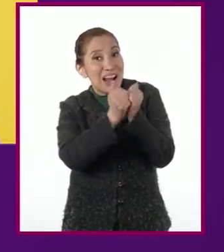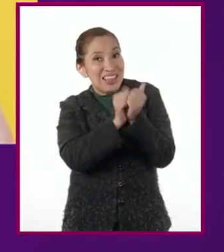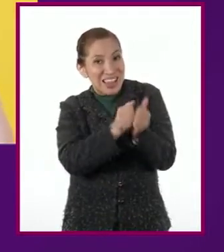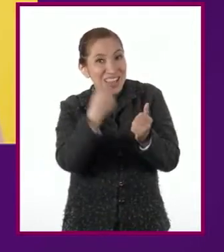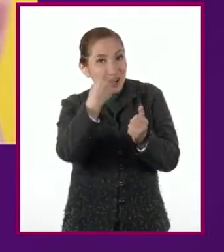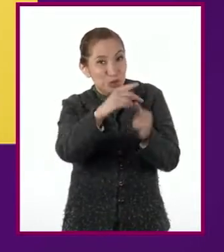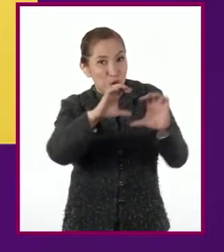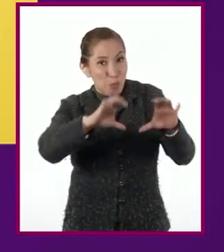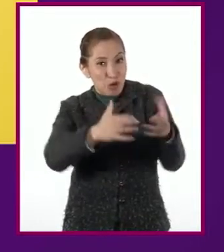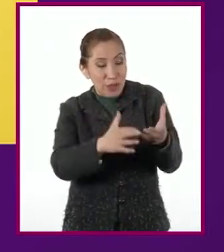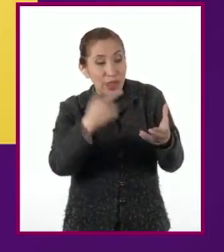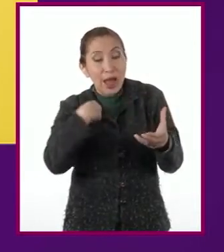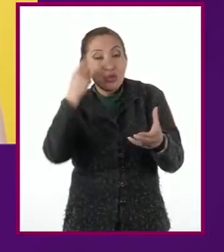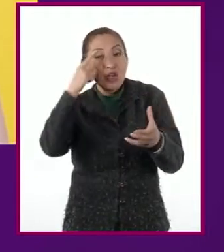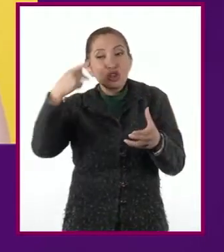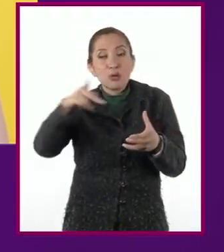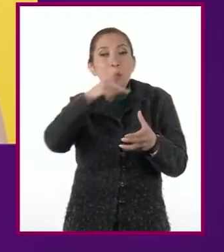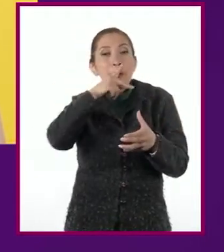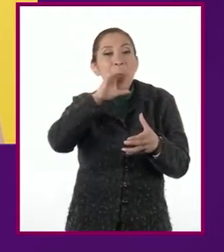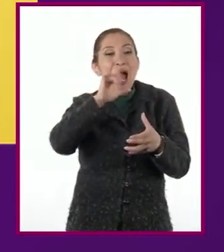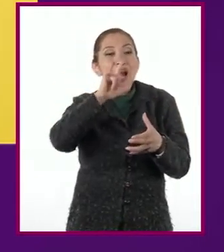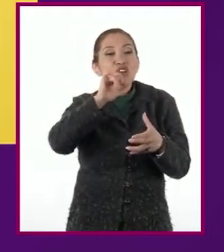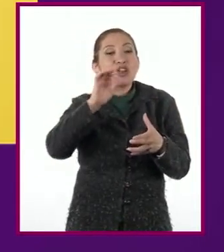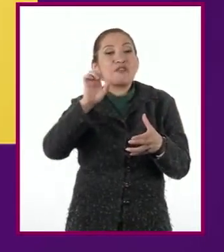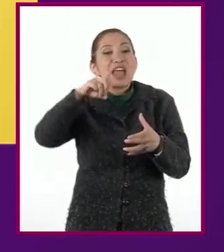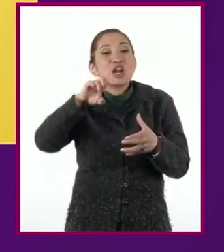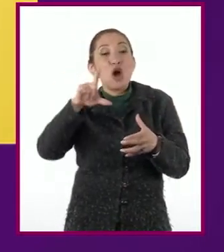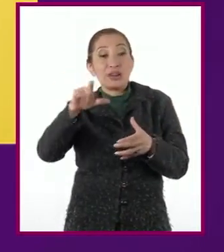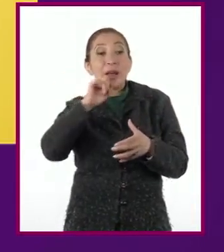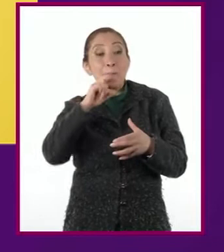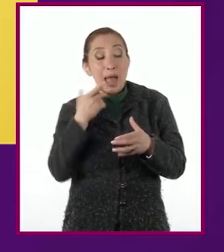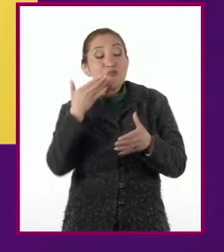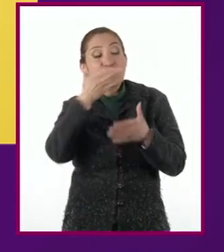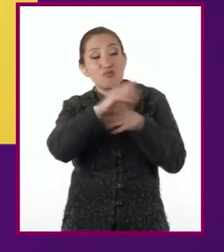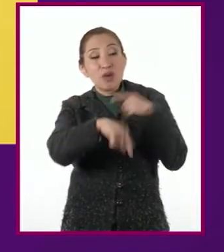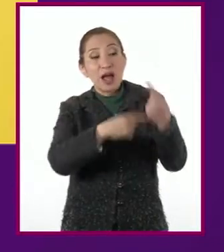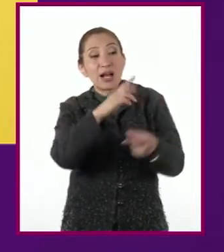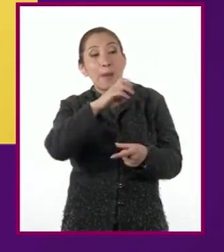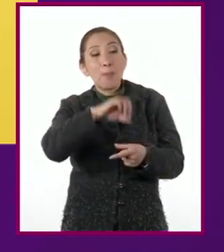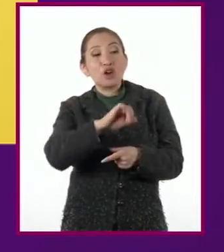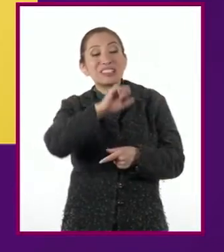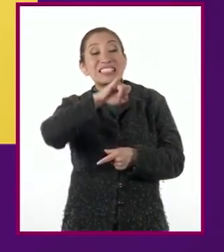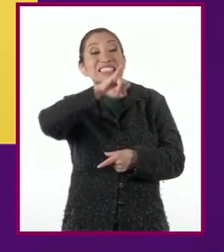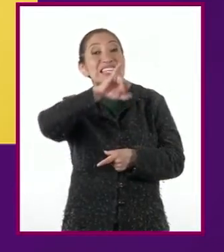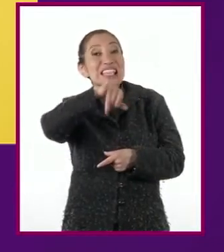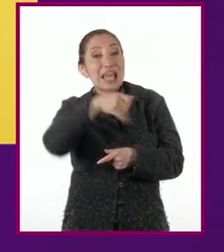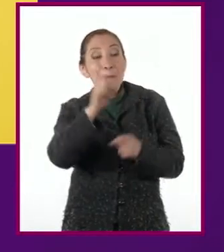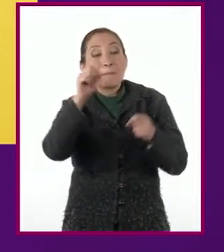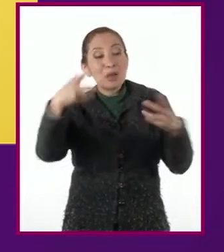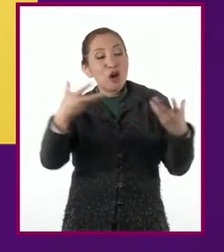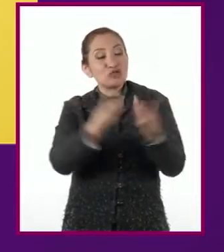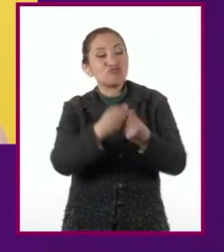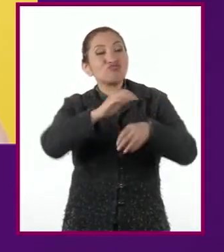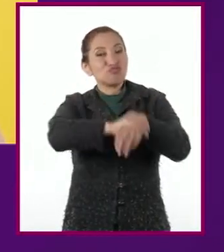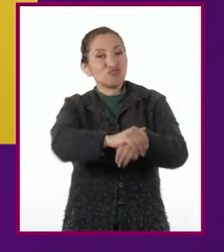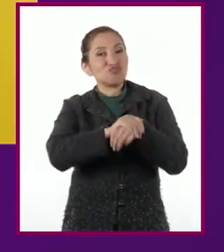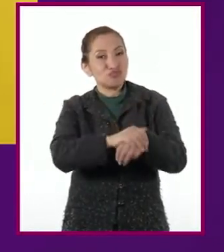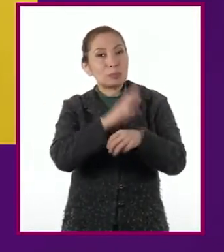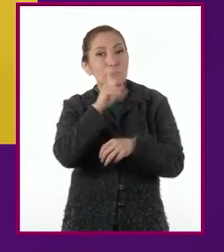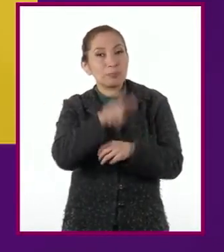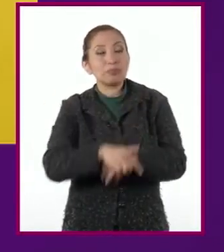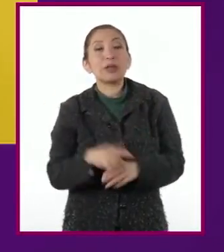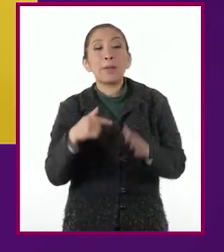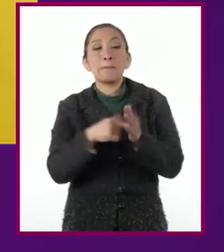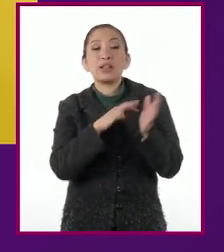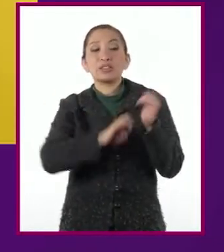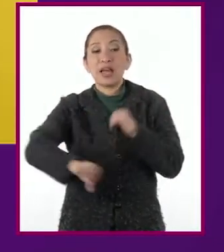comunidad, propiedad del padre de Carlos Fenol, y a la que también asistía Ramón Sigé, quienes fueron sus mejores amigos.